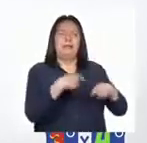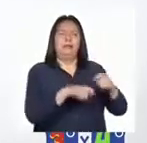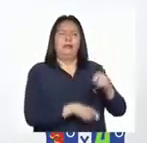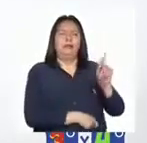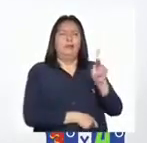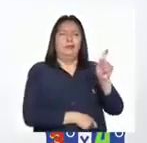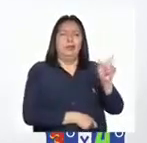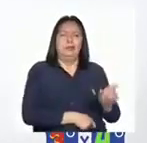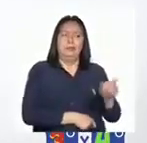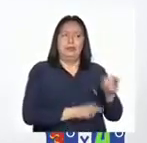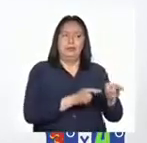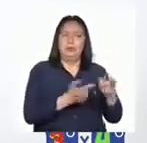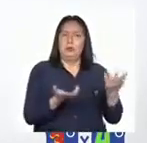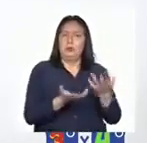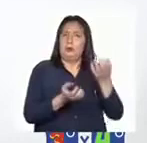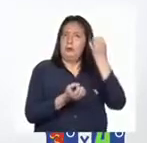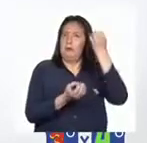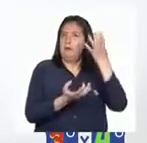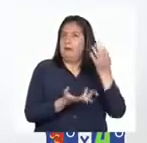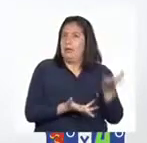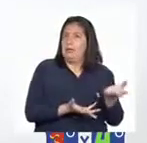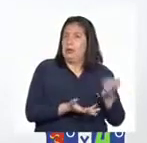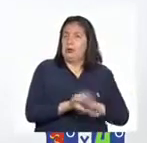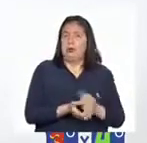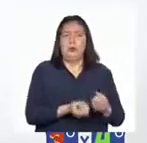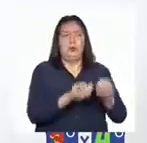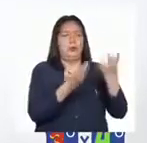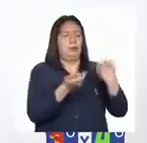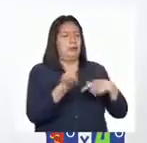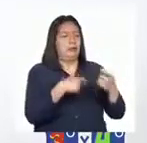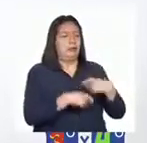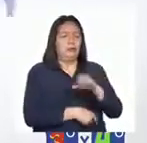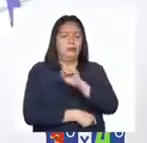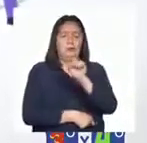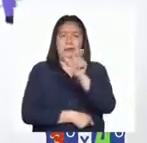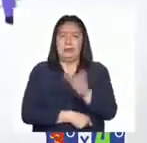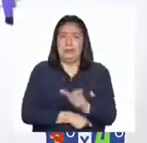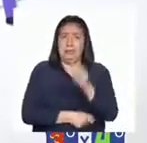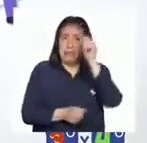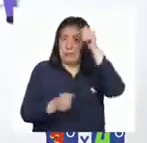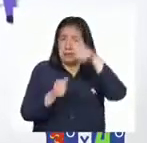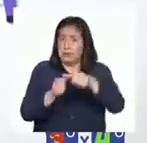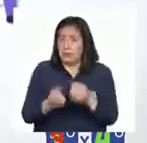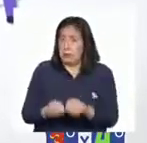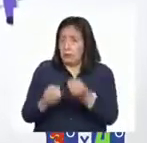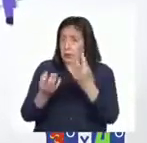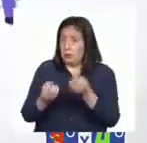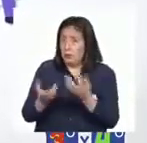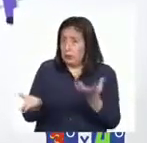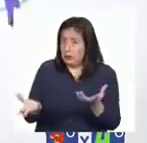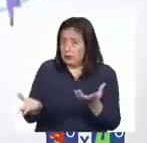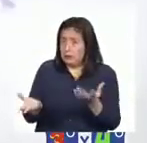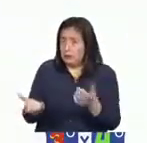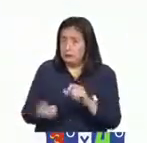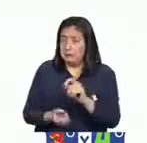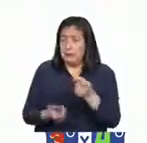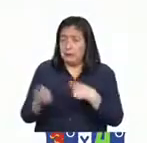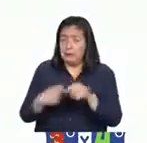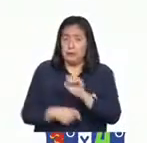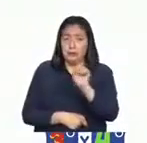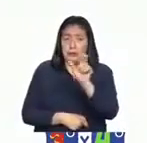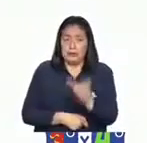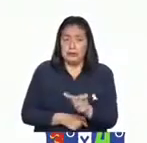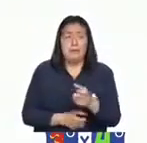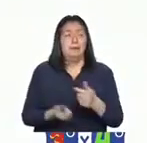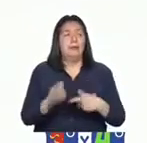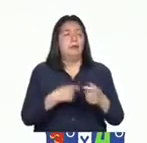Quilla, ya que solo tenían la información de cuántas vendió Sisa. ¿Recuerdan cuántas chalinas vendió Sisa?